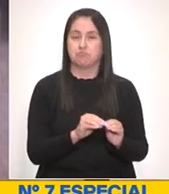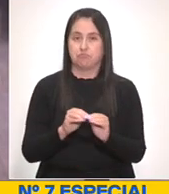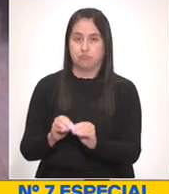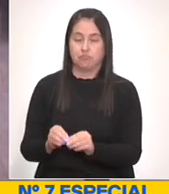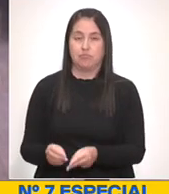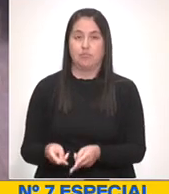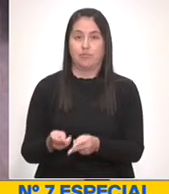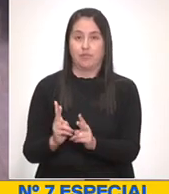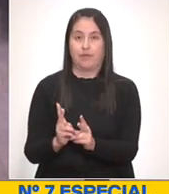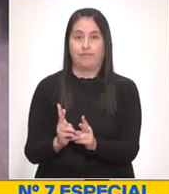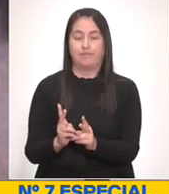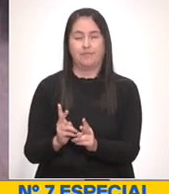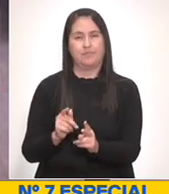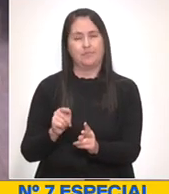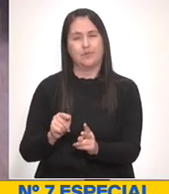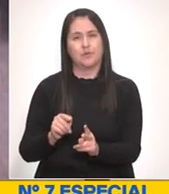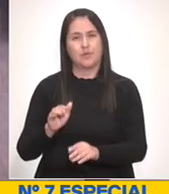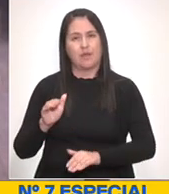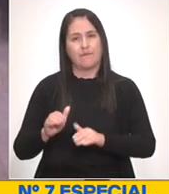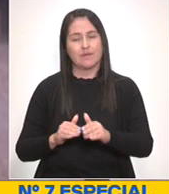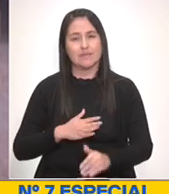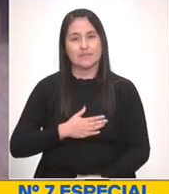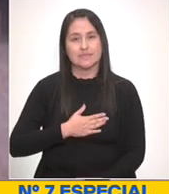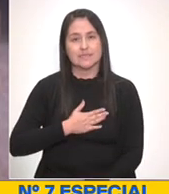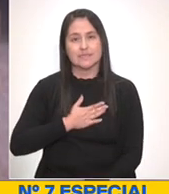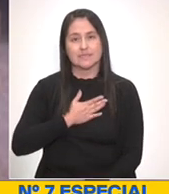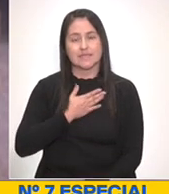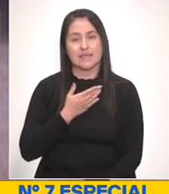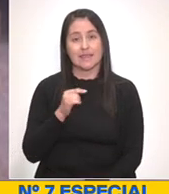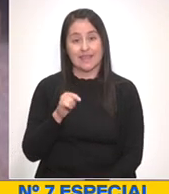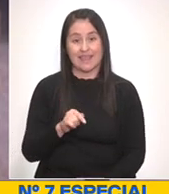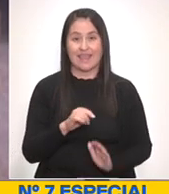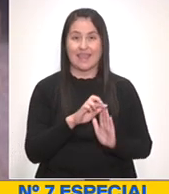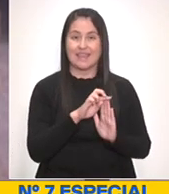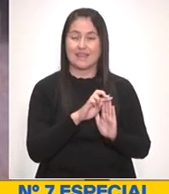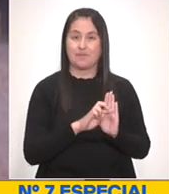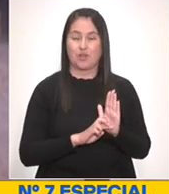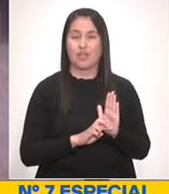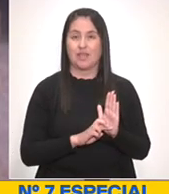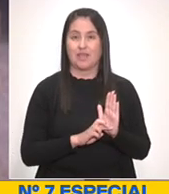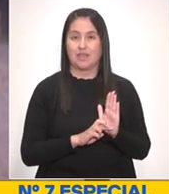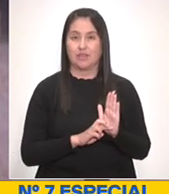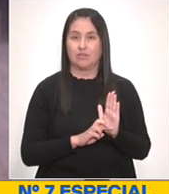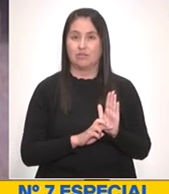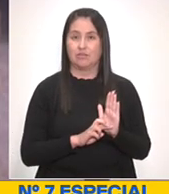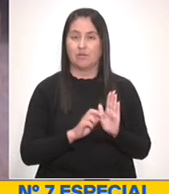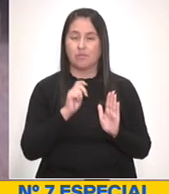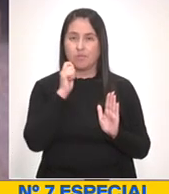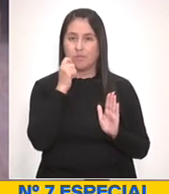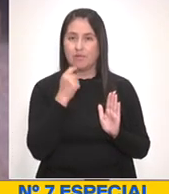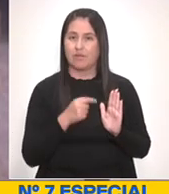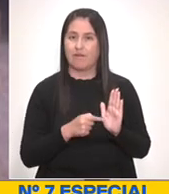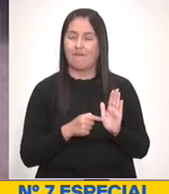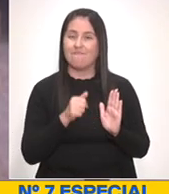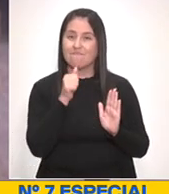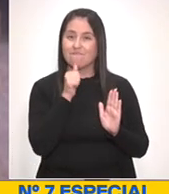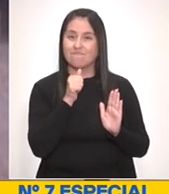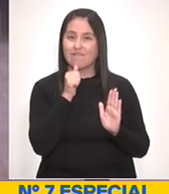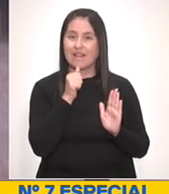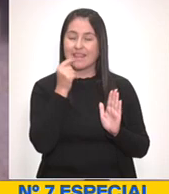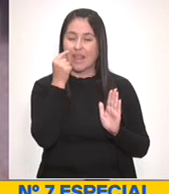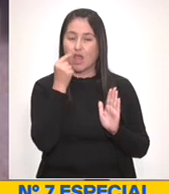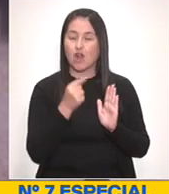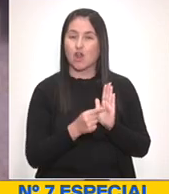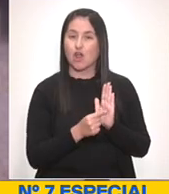a ratos uno siente en que esta iniciativa tiende a desconocer aquellos derechos que